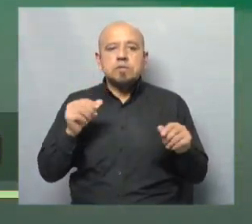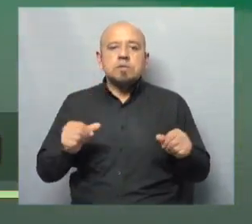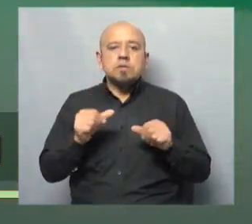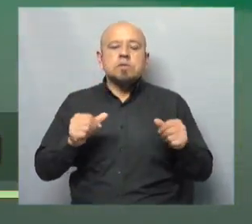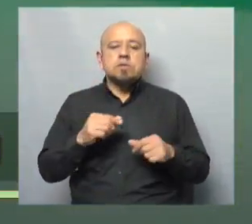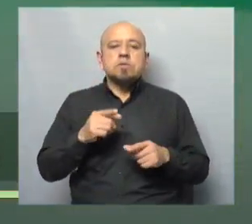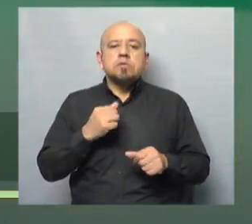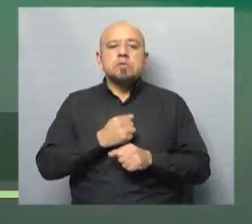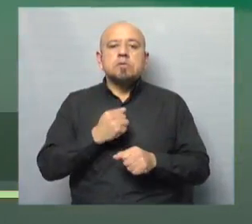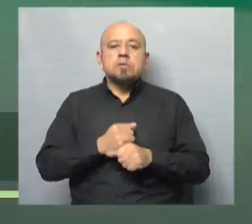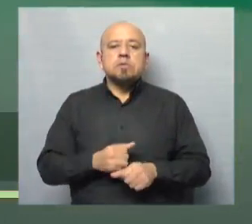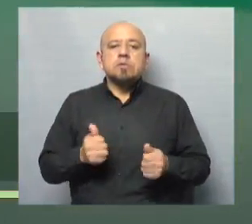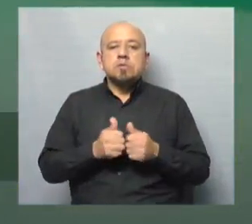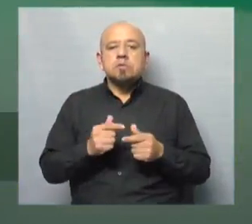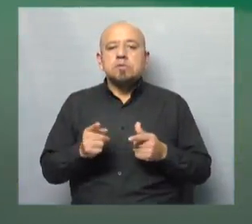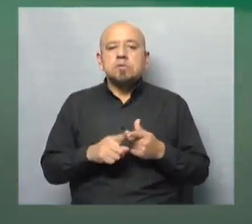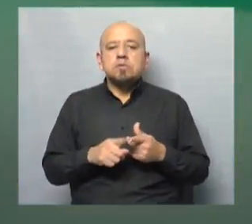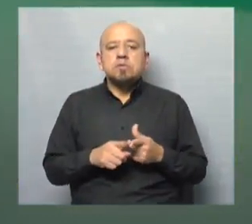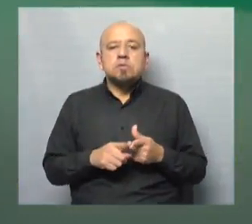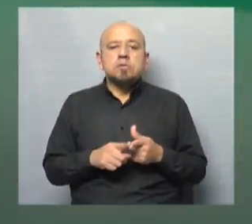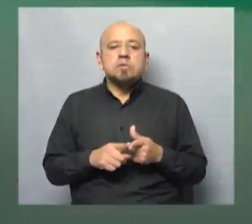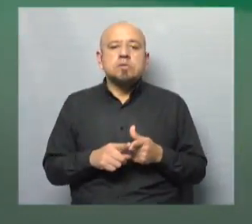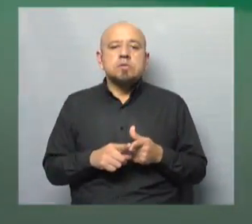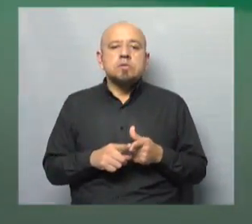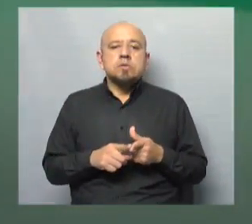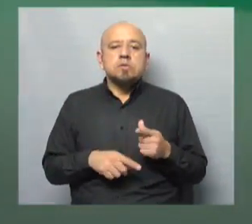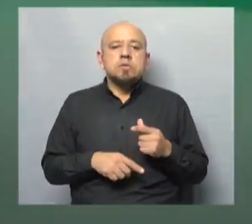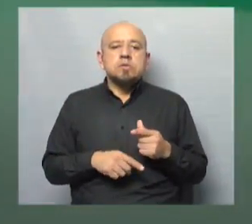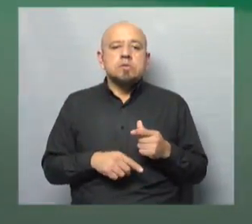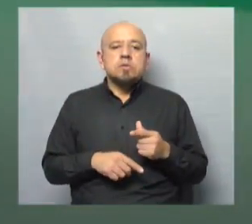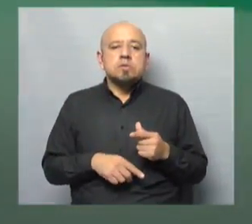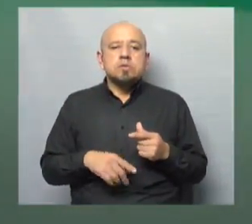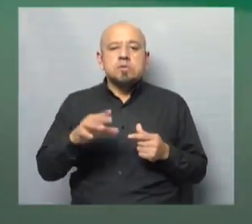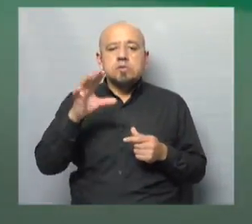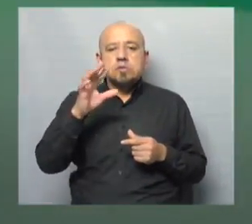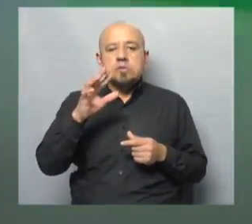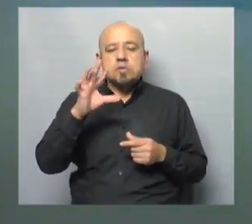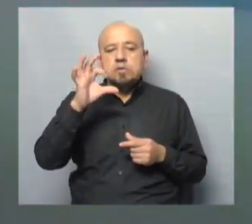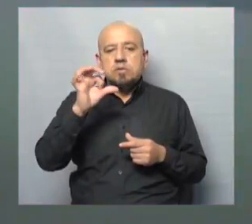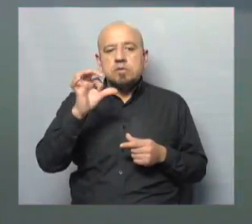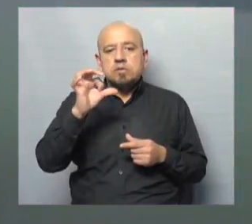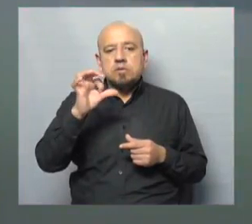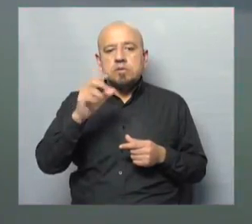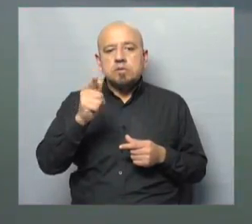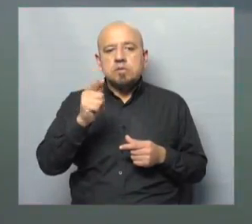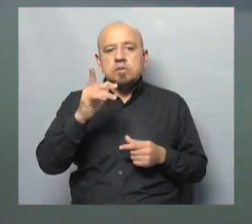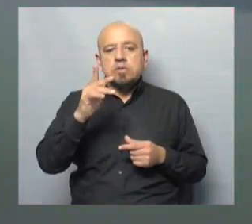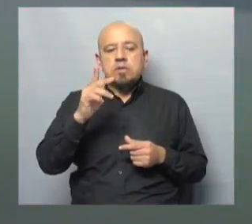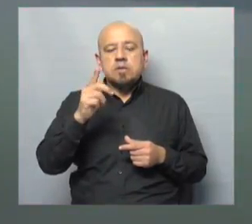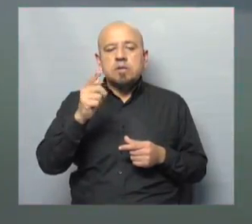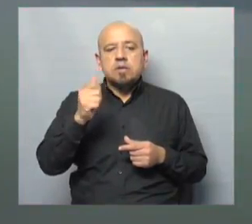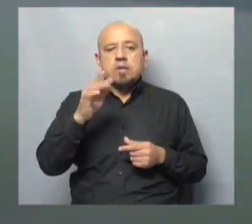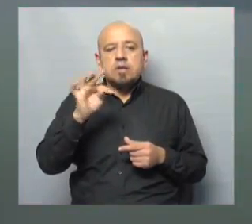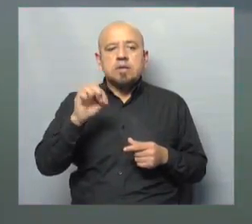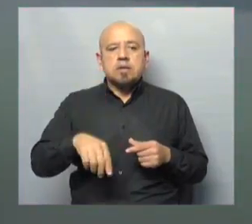tarea conjunto y cambiamos de tema usar skate la verdad que no como ustedes y me parece que a la altura del partido mal hay